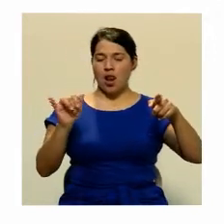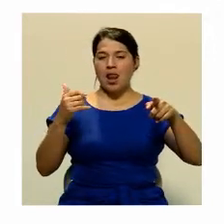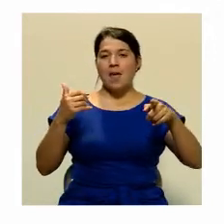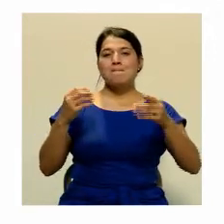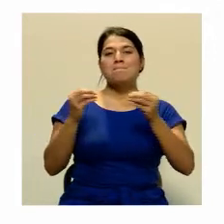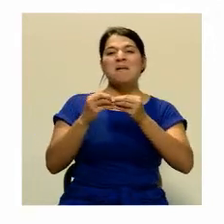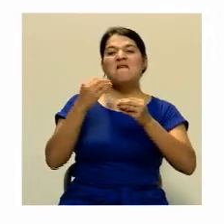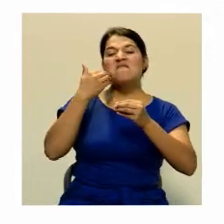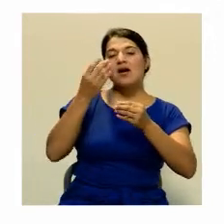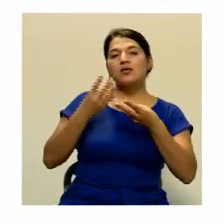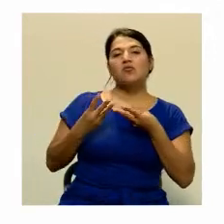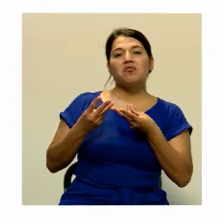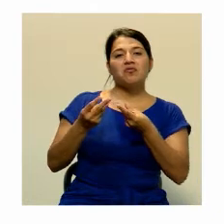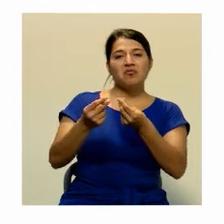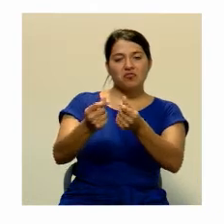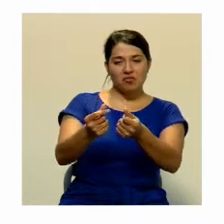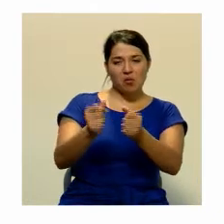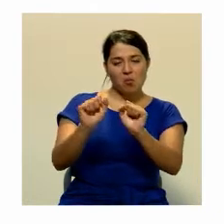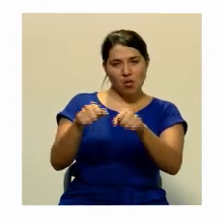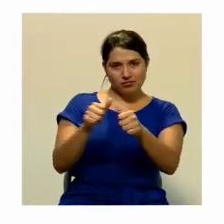escuela, porque, digamos,